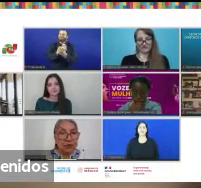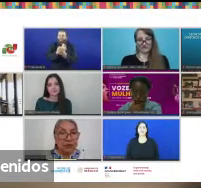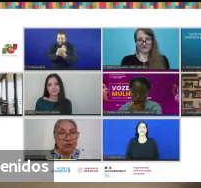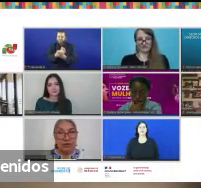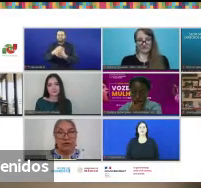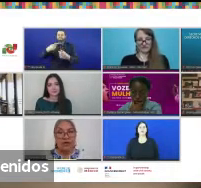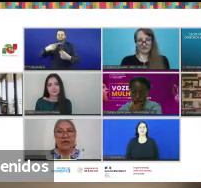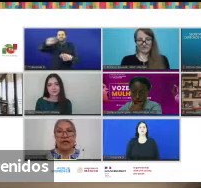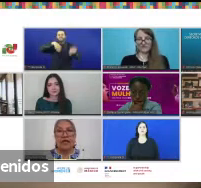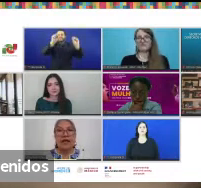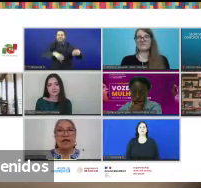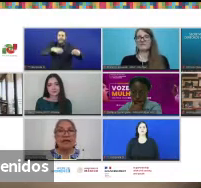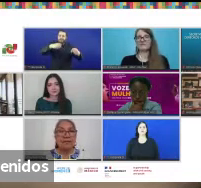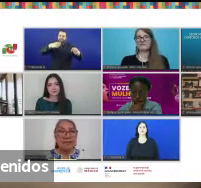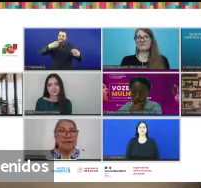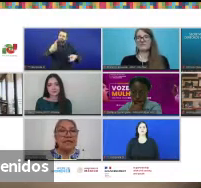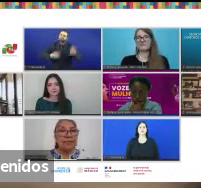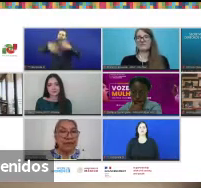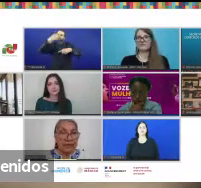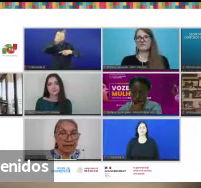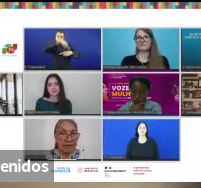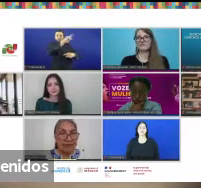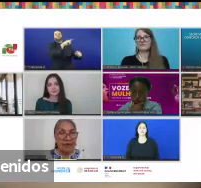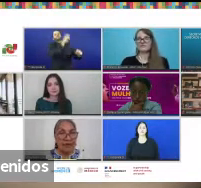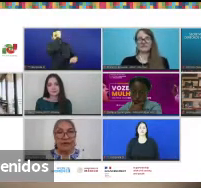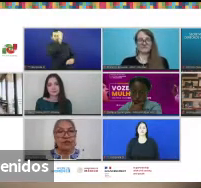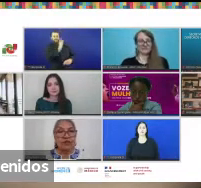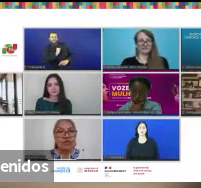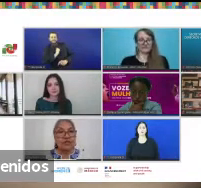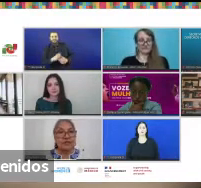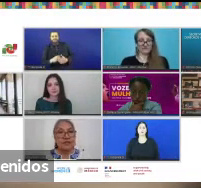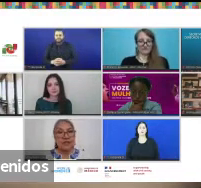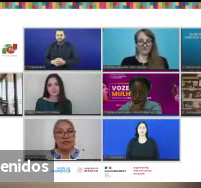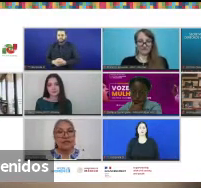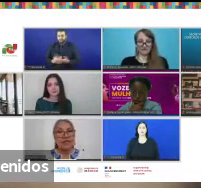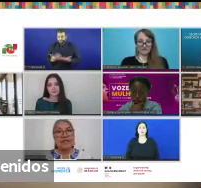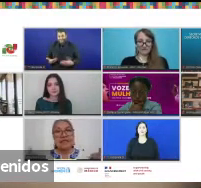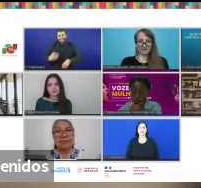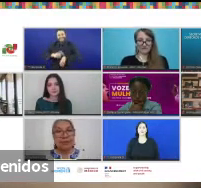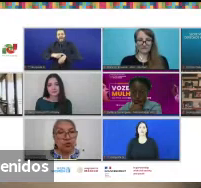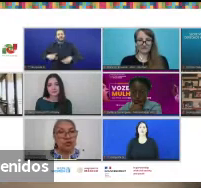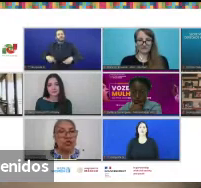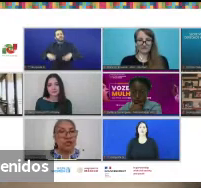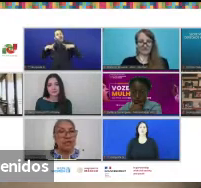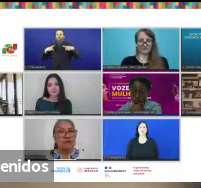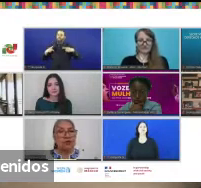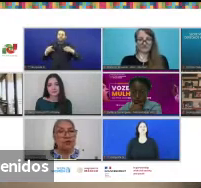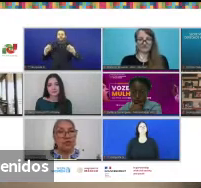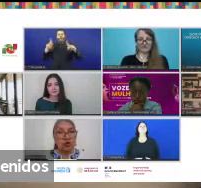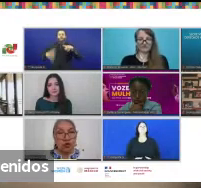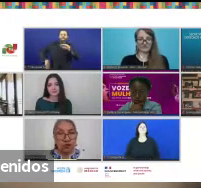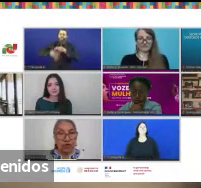respeto y a vida plena. Entonces, si se reproducen las